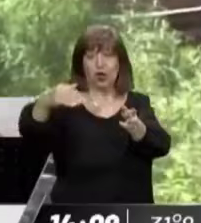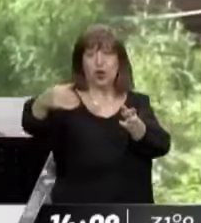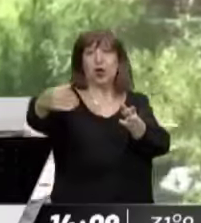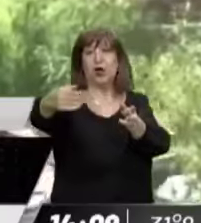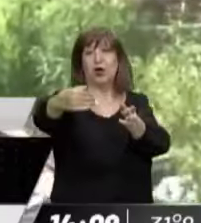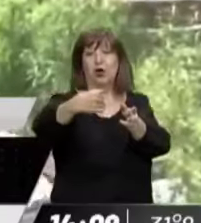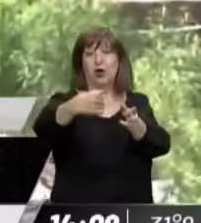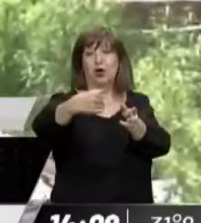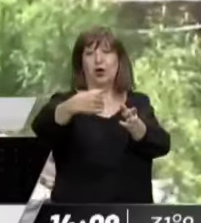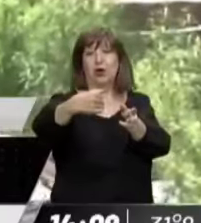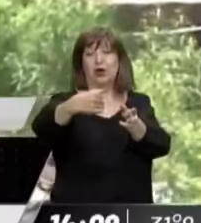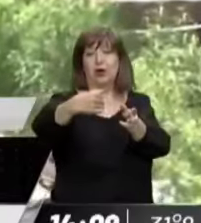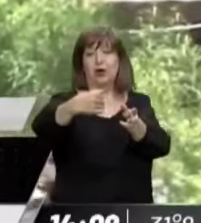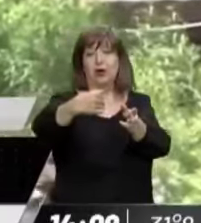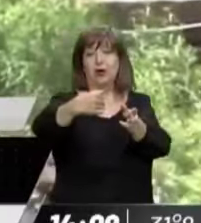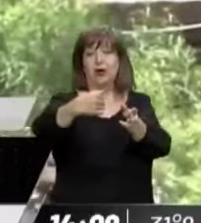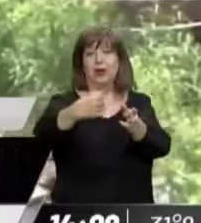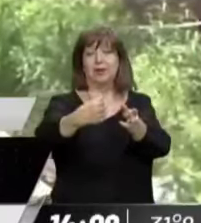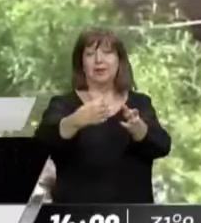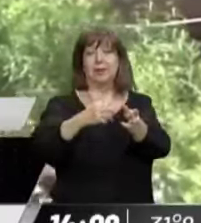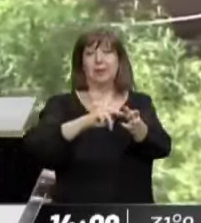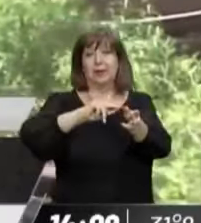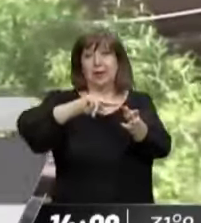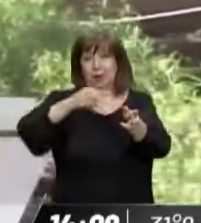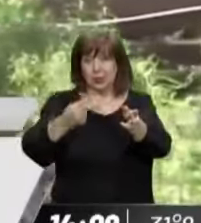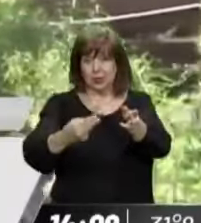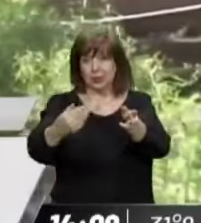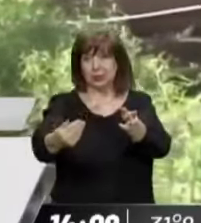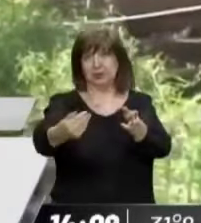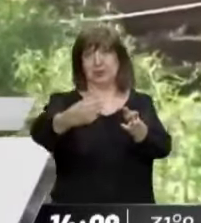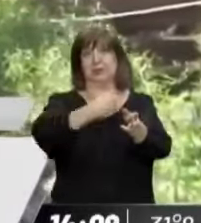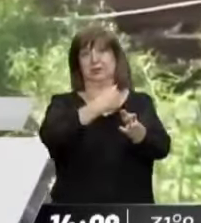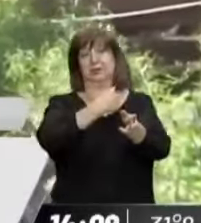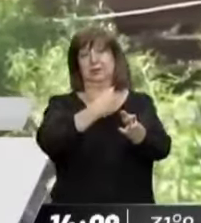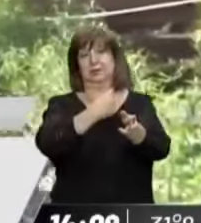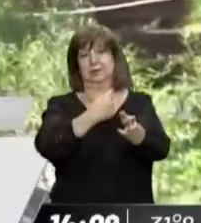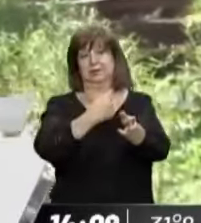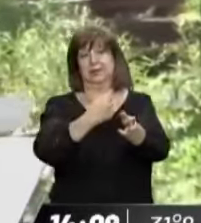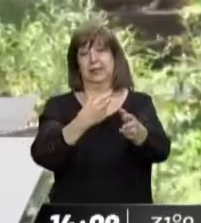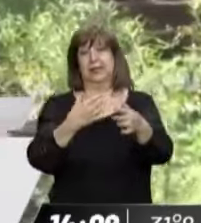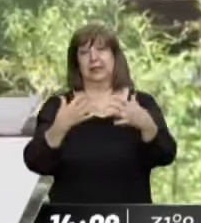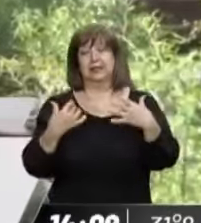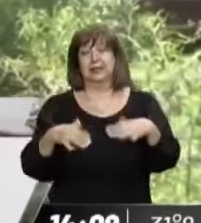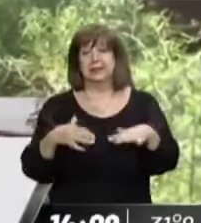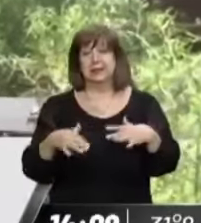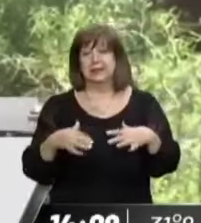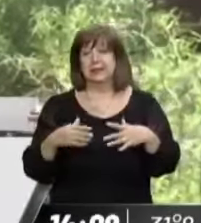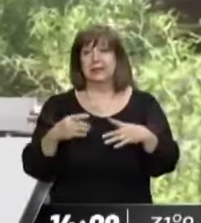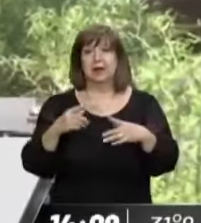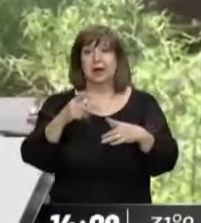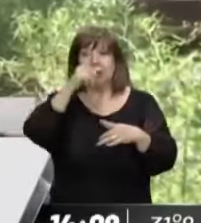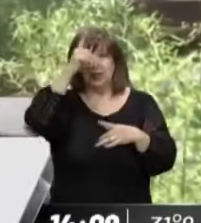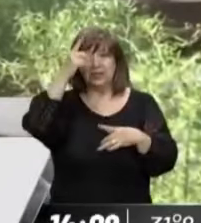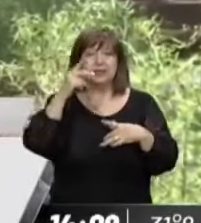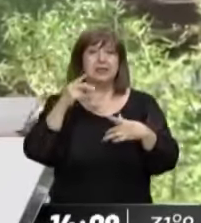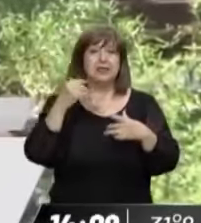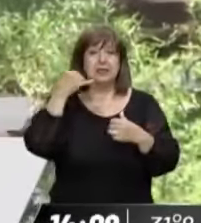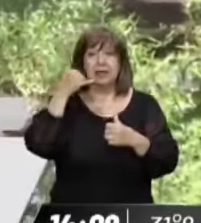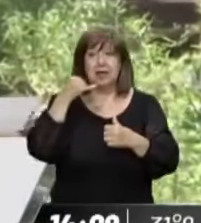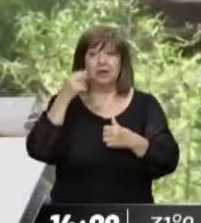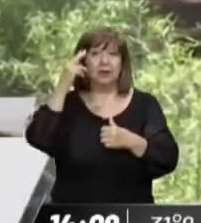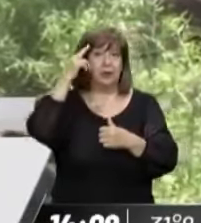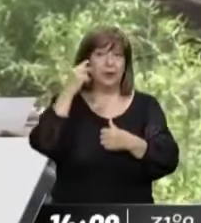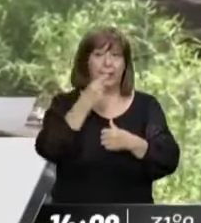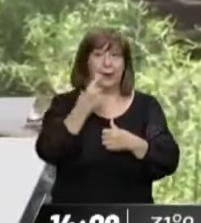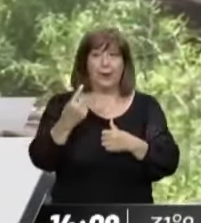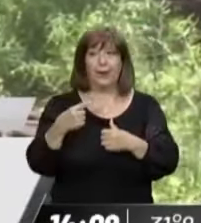atropelló al motociclista, quitándole la vida al instante. Tremendo la policía, llamaron a la policía, llegó, por lo que me cuentan, sí, tremendo